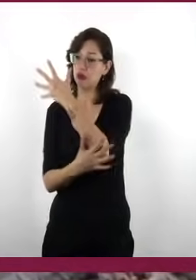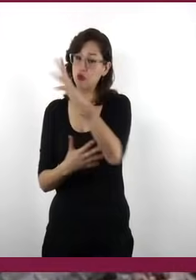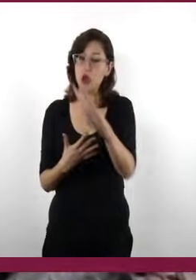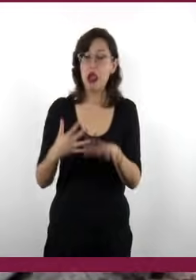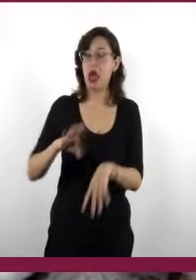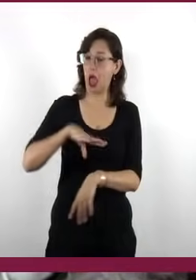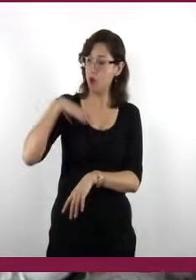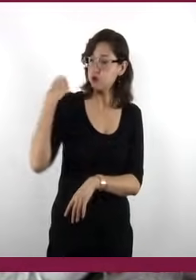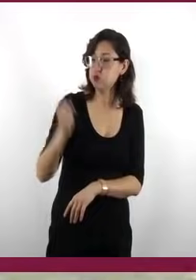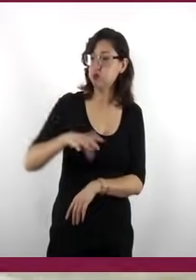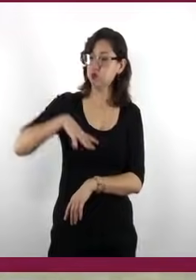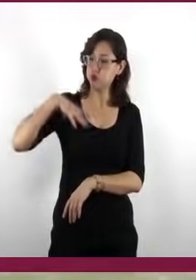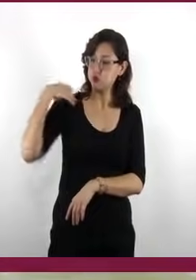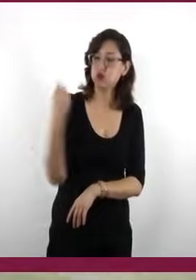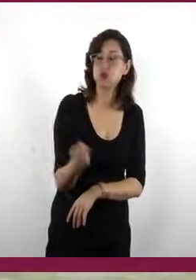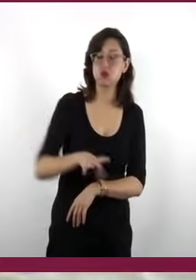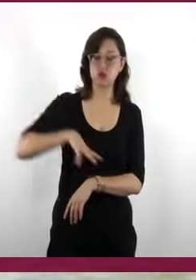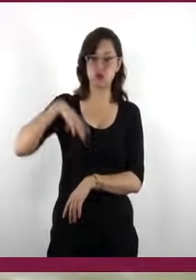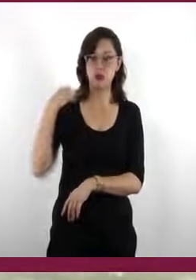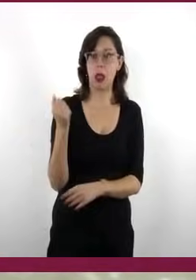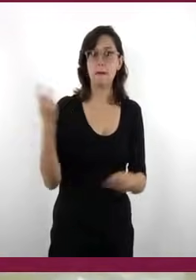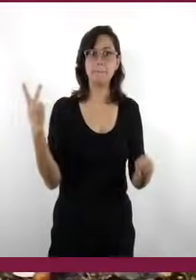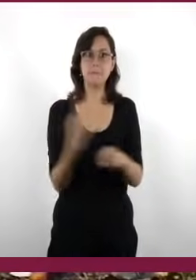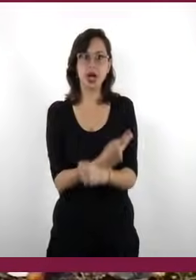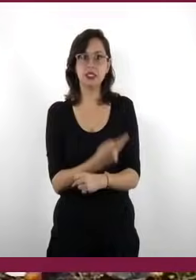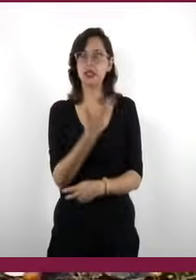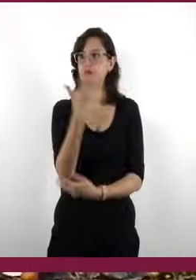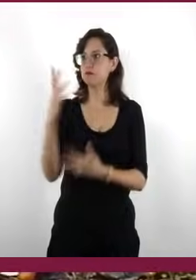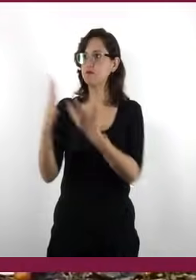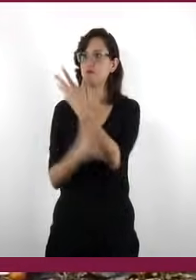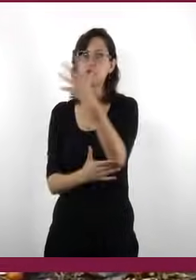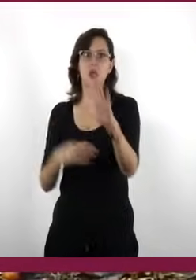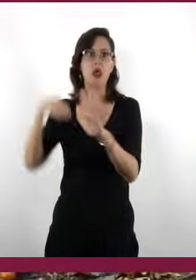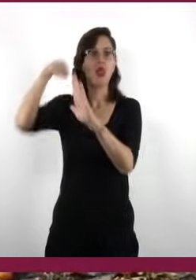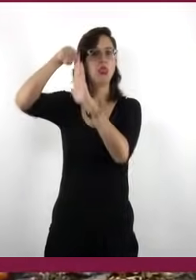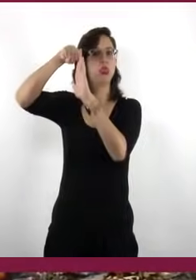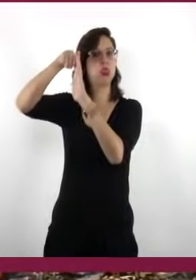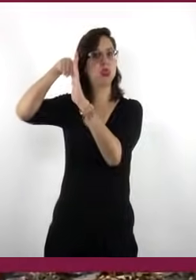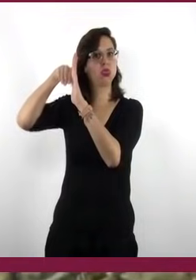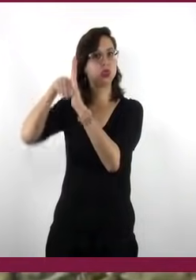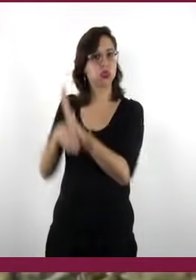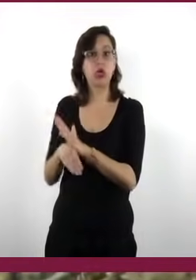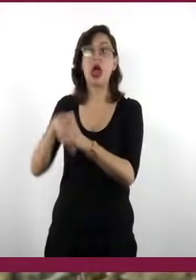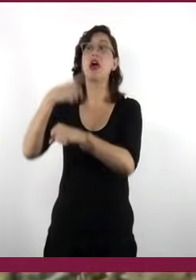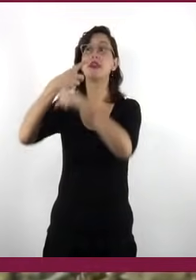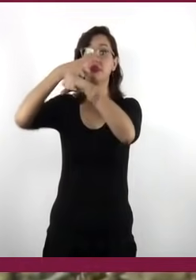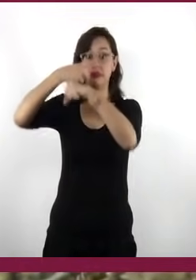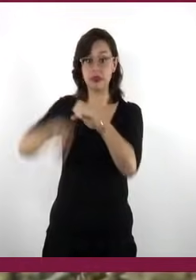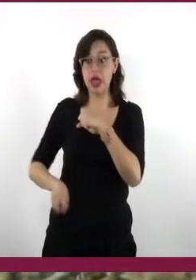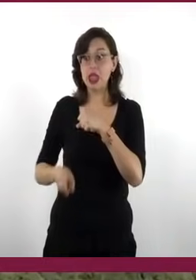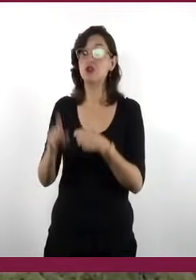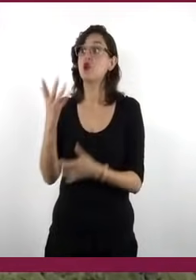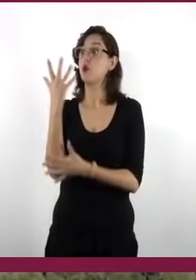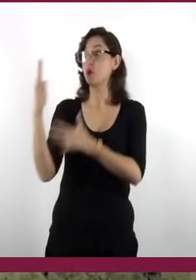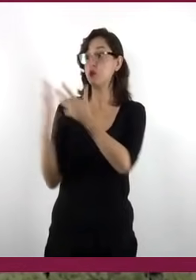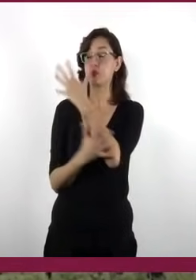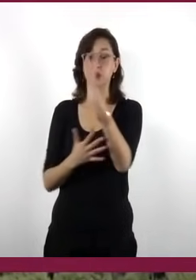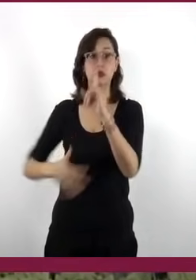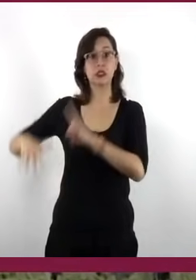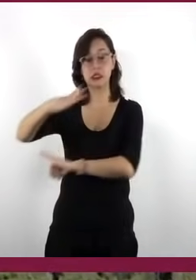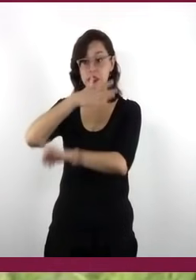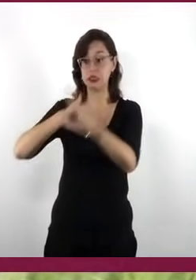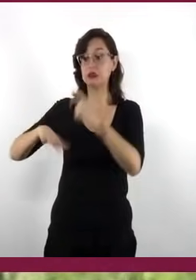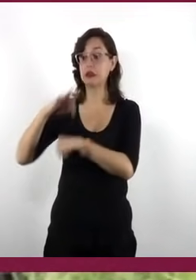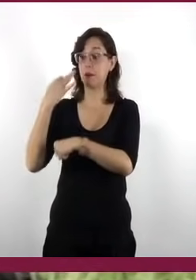desmedidos, puede ocurrir un deterioro ambiental, es decir, un daño que pone en riesgo los recursos naturales de manera